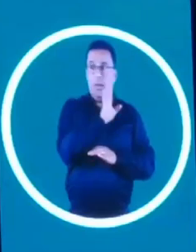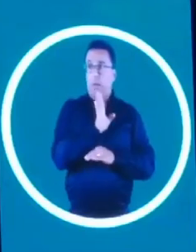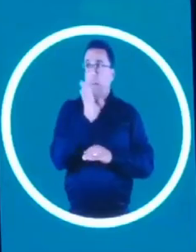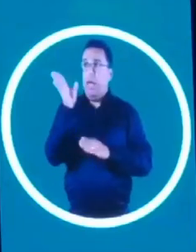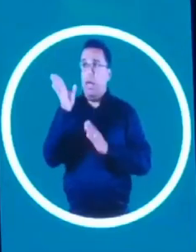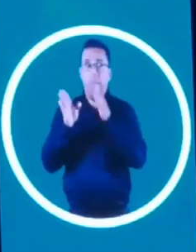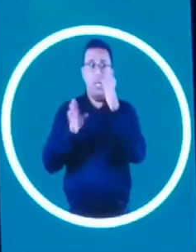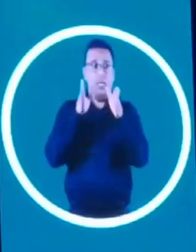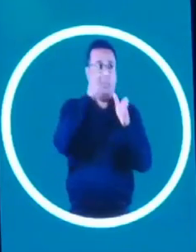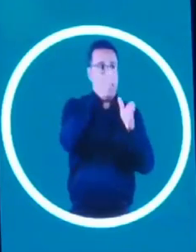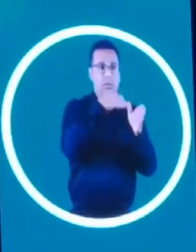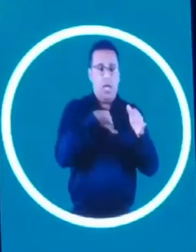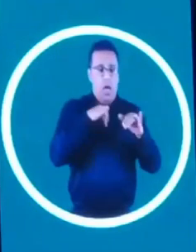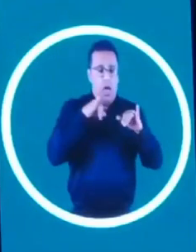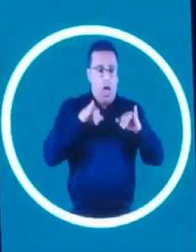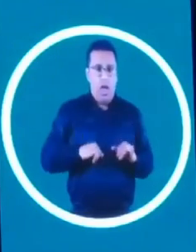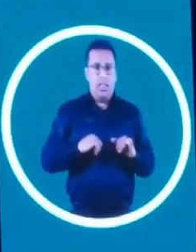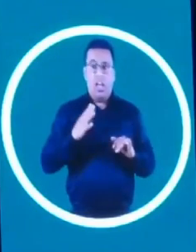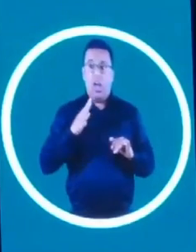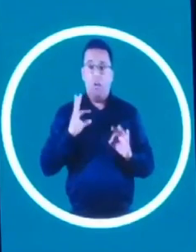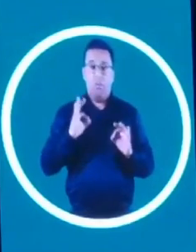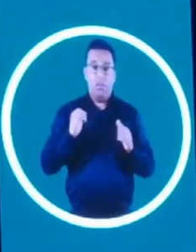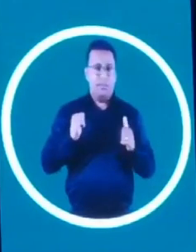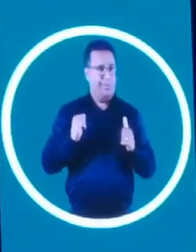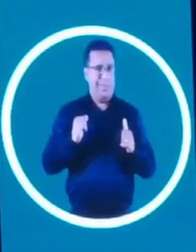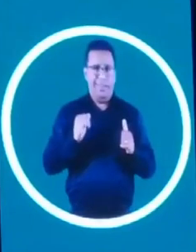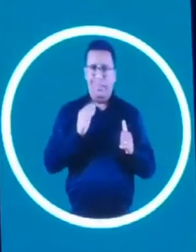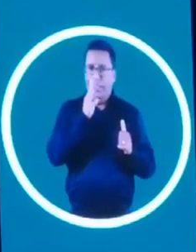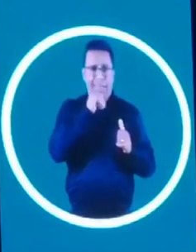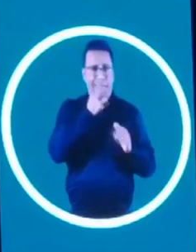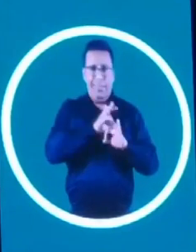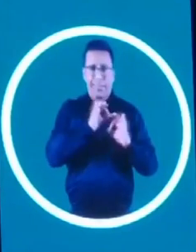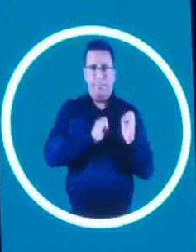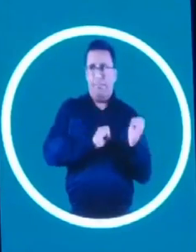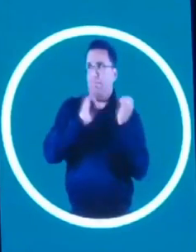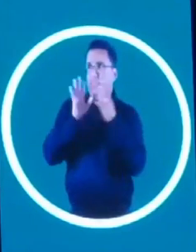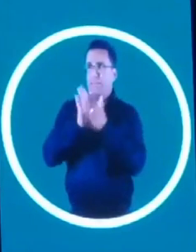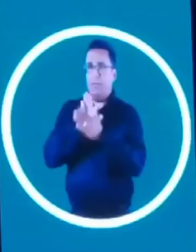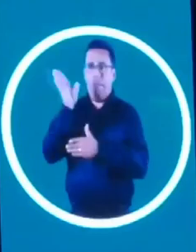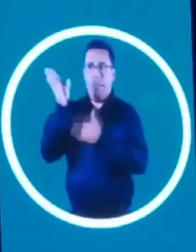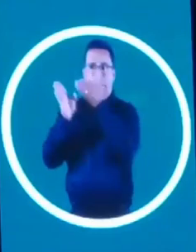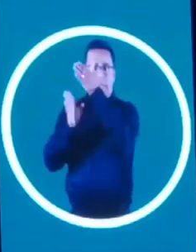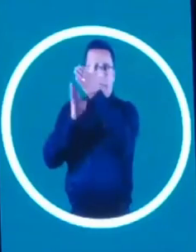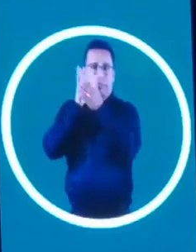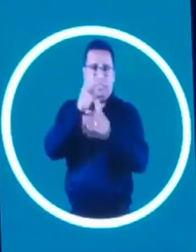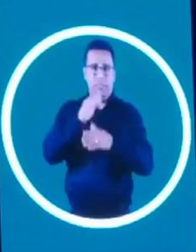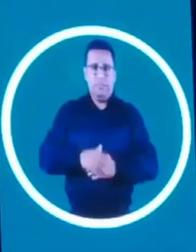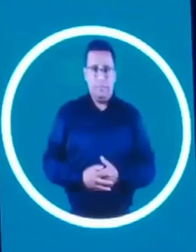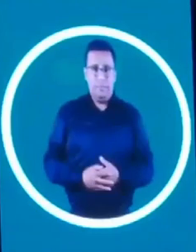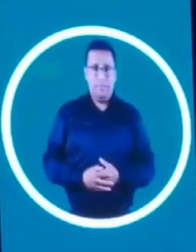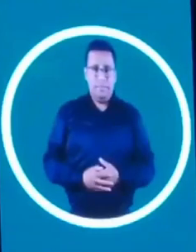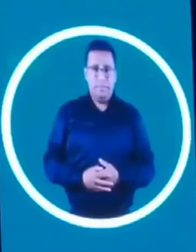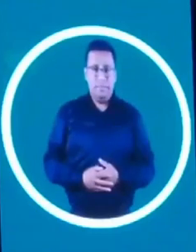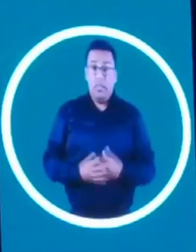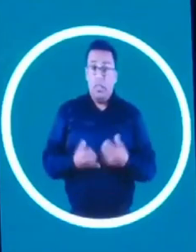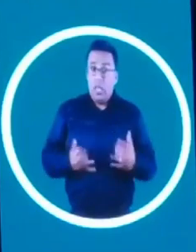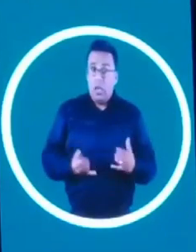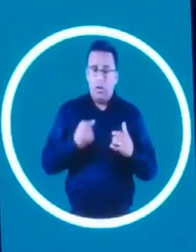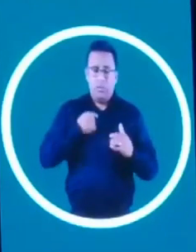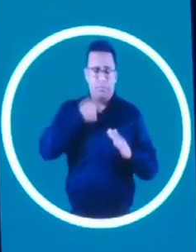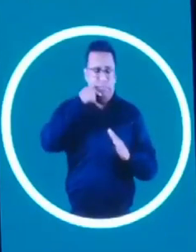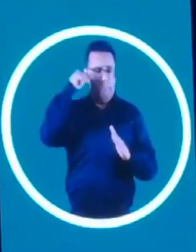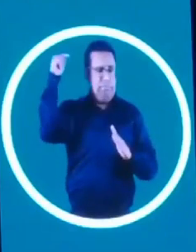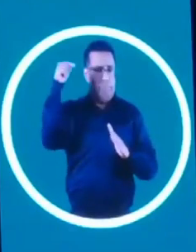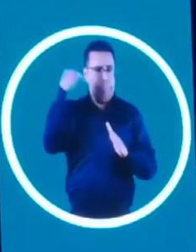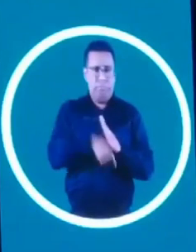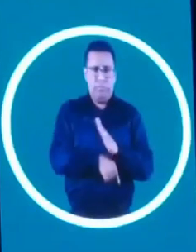fuera de sus naciones buscando oportunidades. Y tenemos, por supuesto, una crisis de conflicto